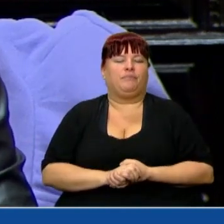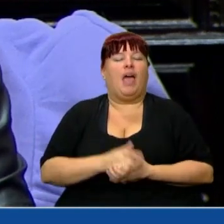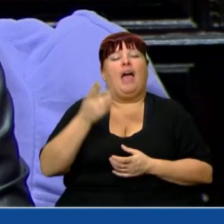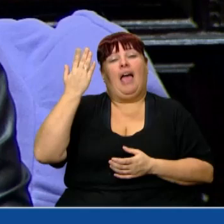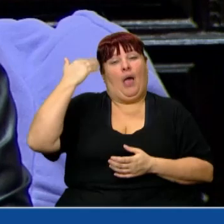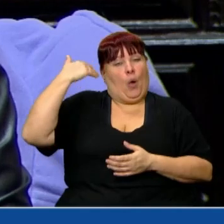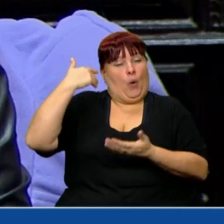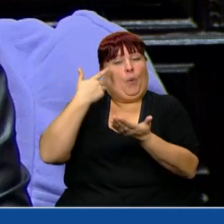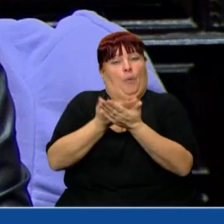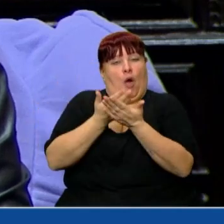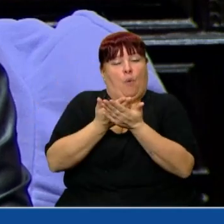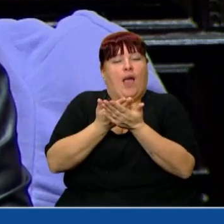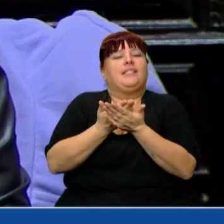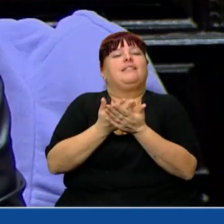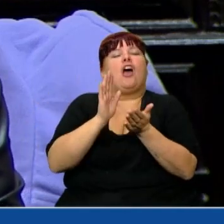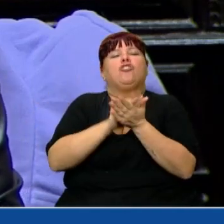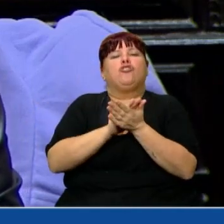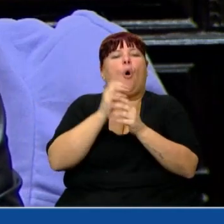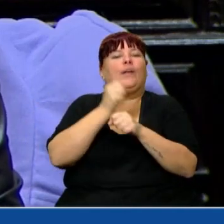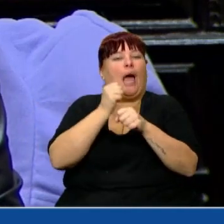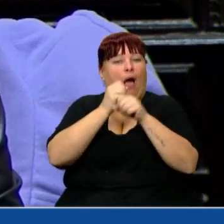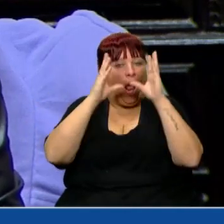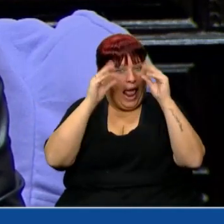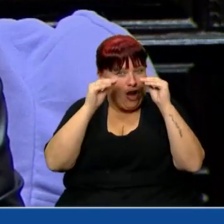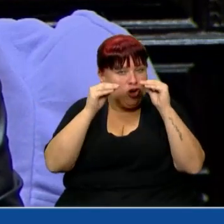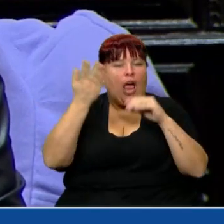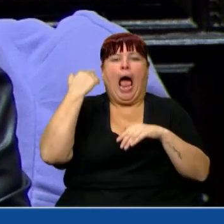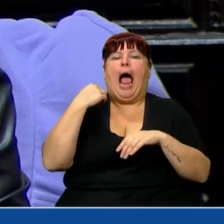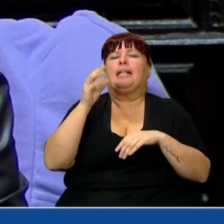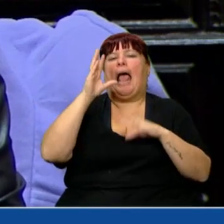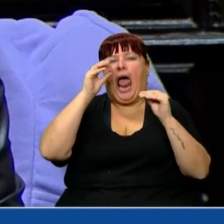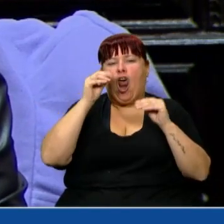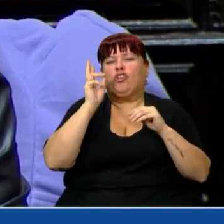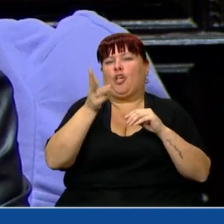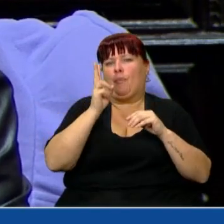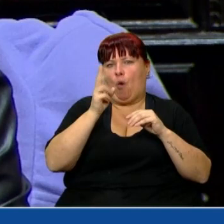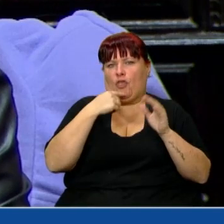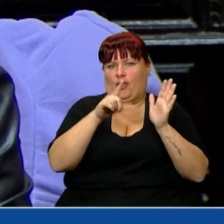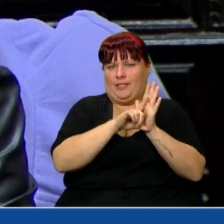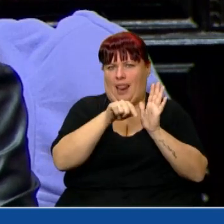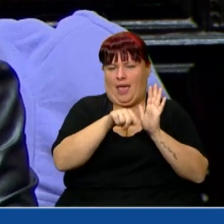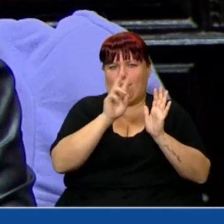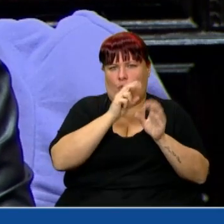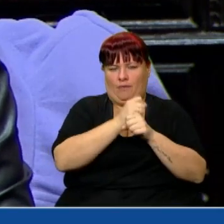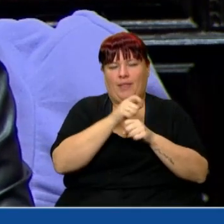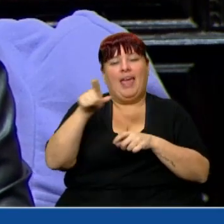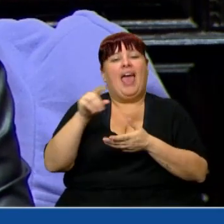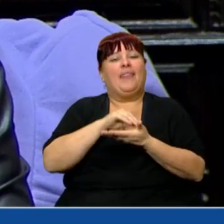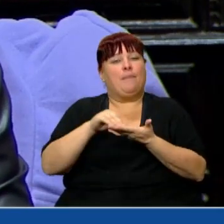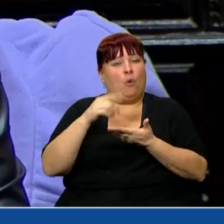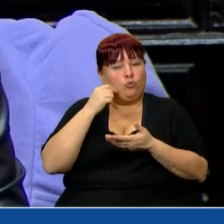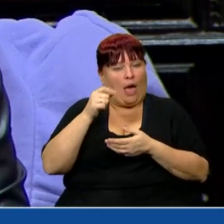Planteaban, por ejemplo, que en lo que se refiere al trabajo nocturno, se prohibía el trabajo nocturno en esta misma norma, y este